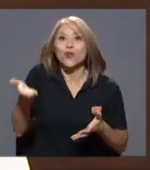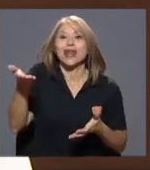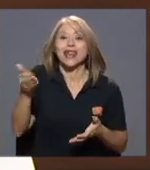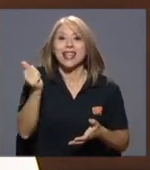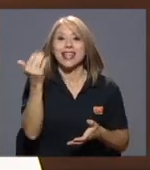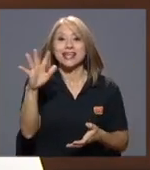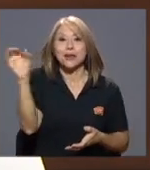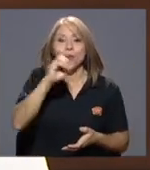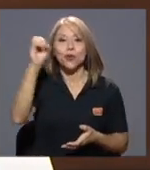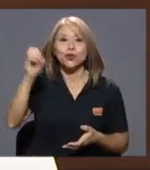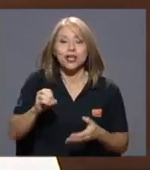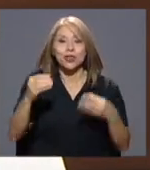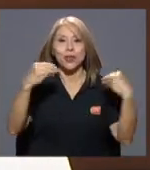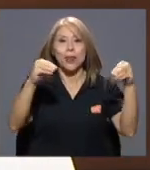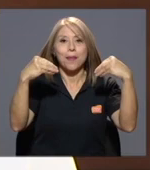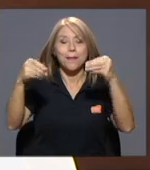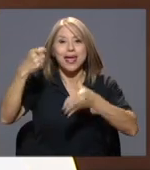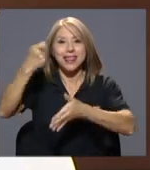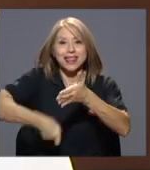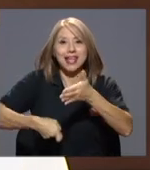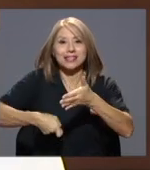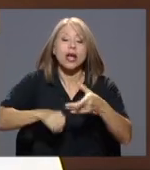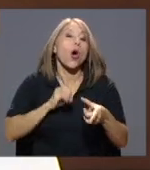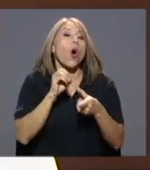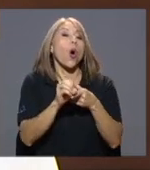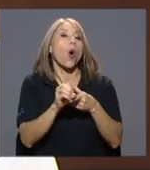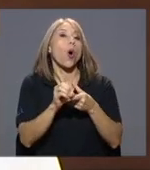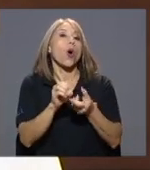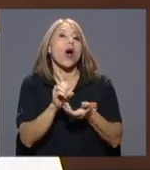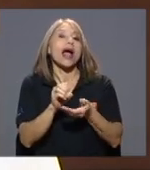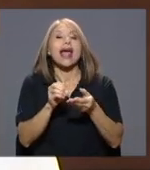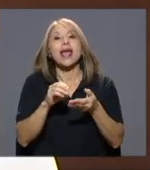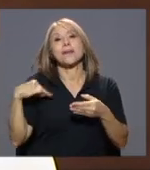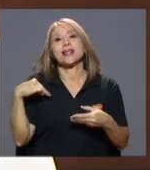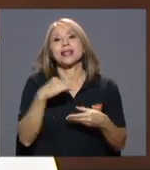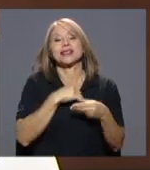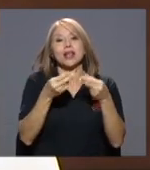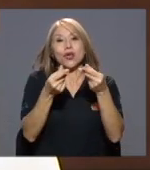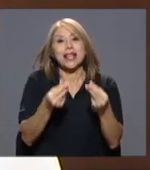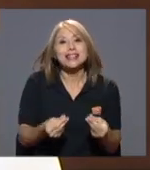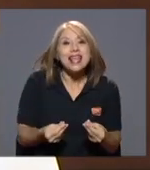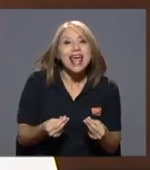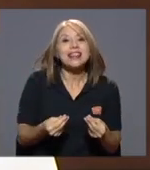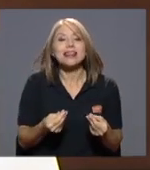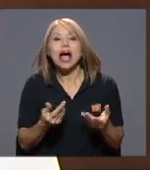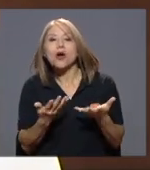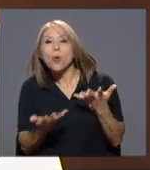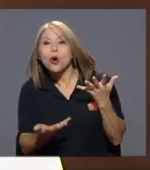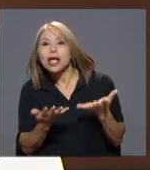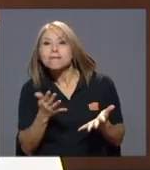Hacienda cediera un poco esos impuestos, pensando que la gente tal vez iba a usar más tarjeta porque